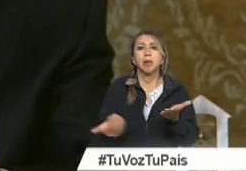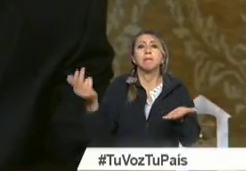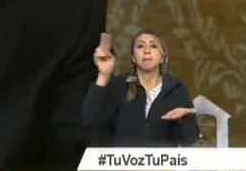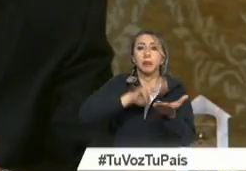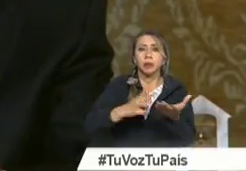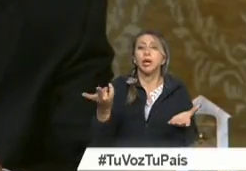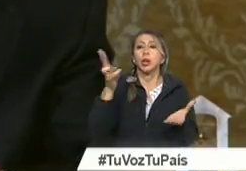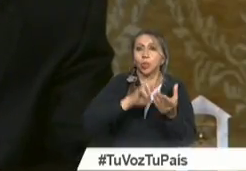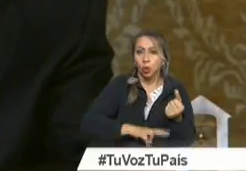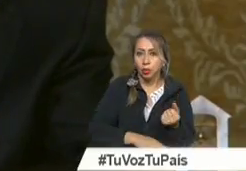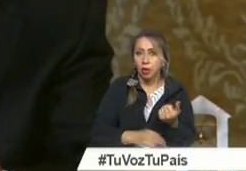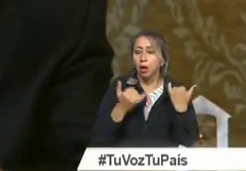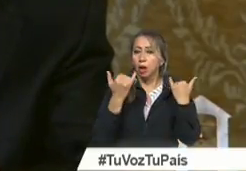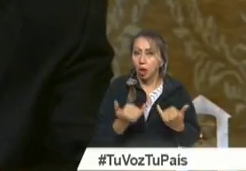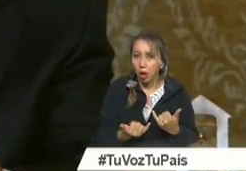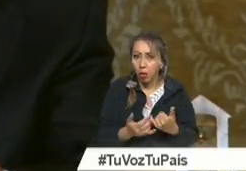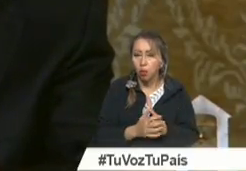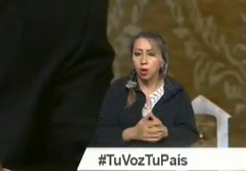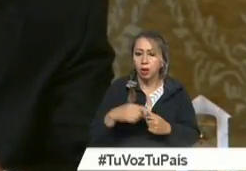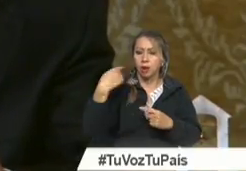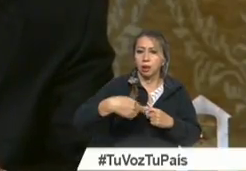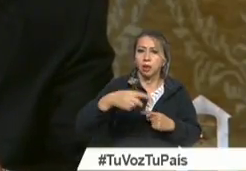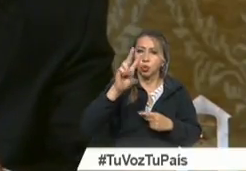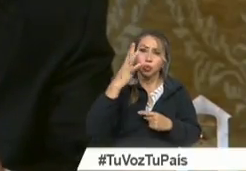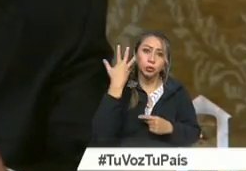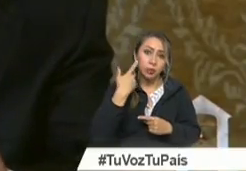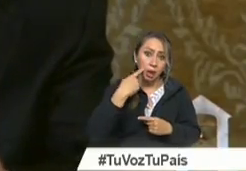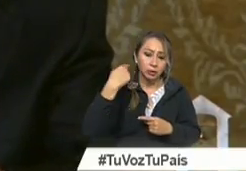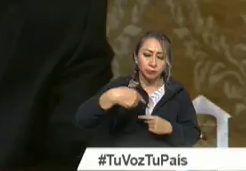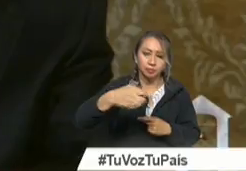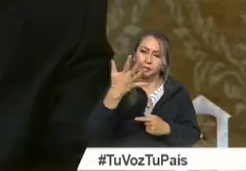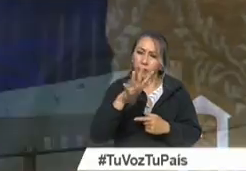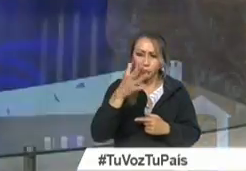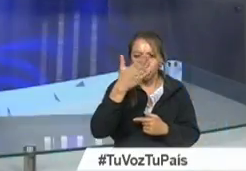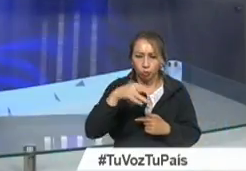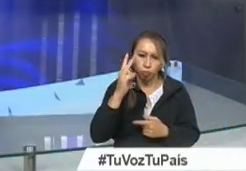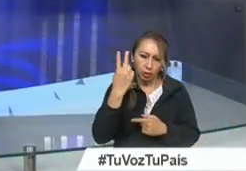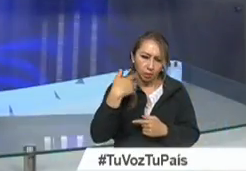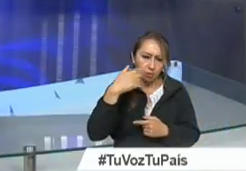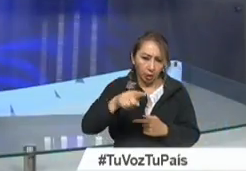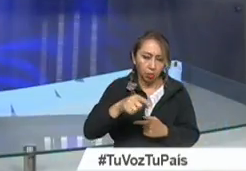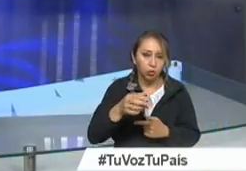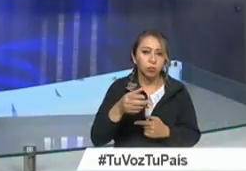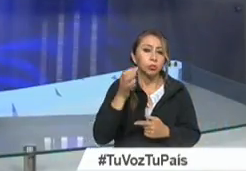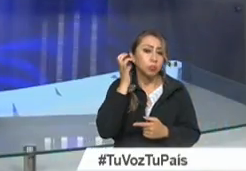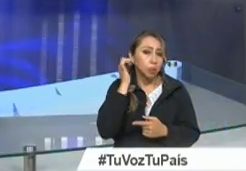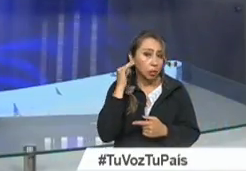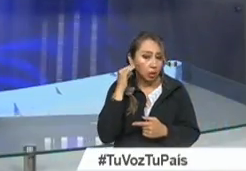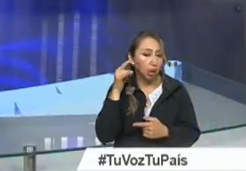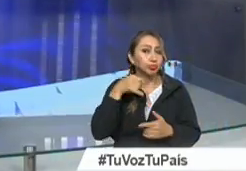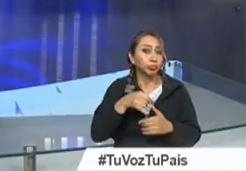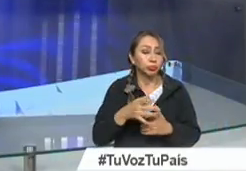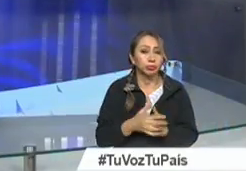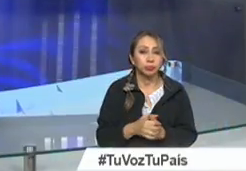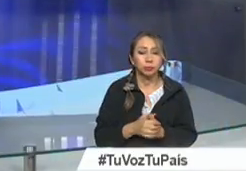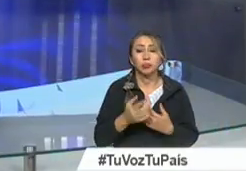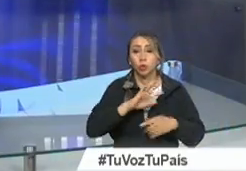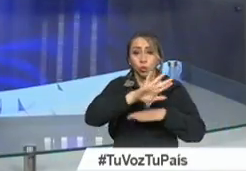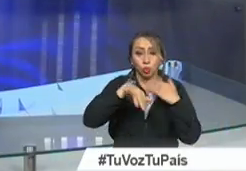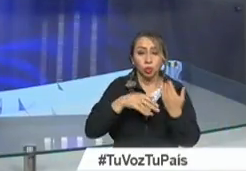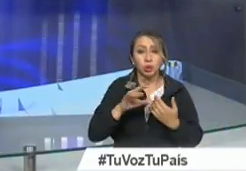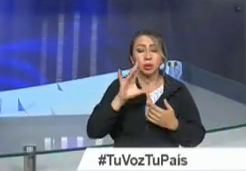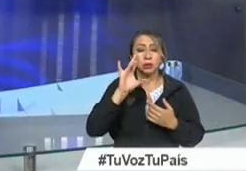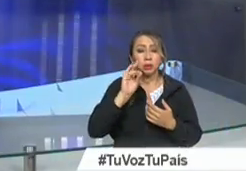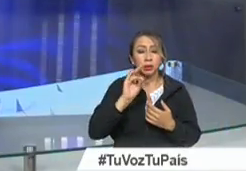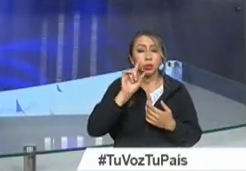ahora existe un femicidio cada dos días y medio aproximadamente de manera unánime con 128